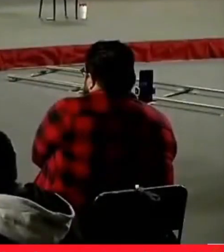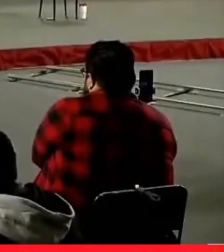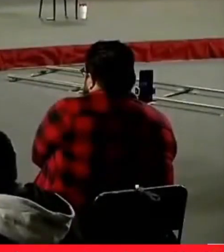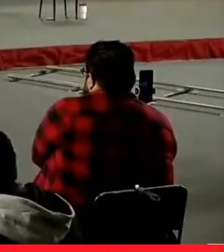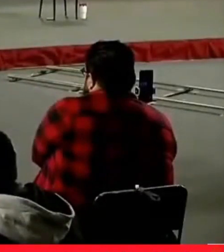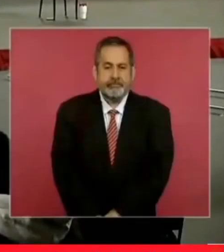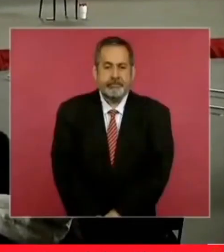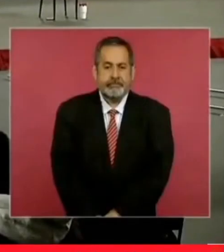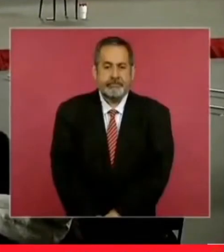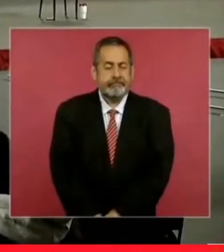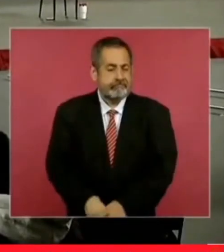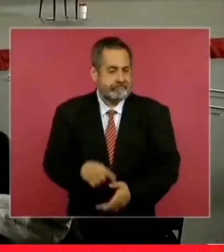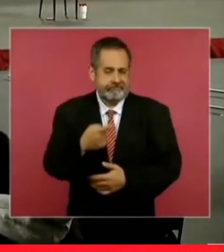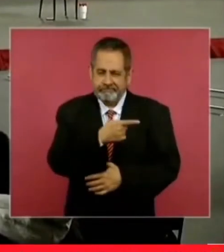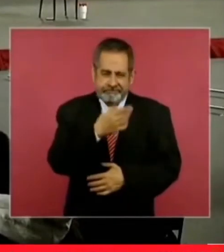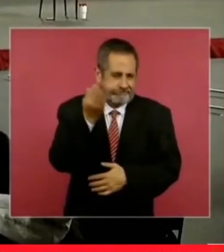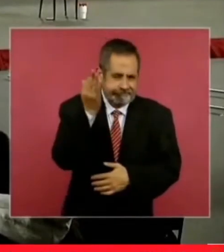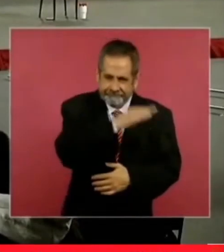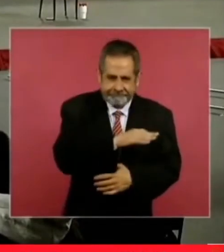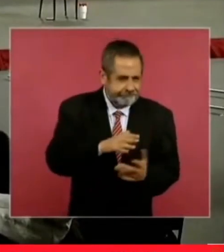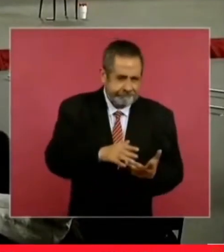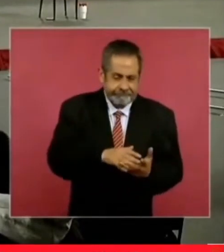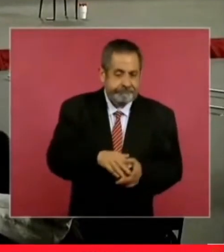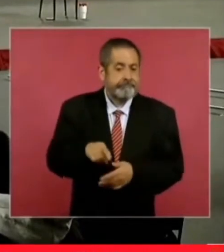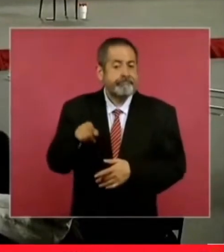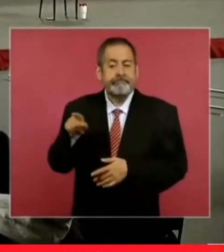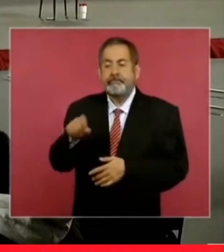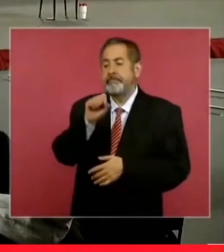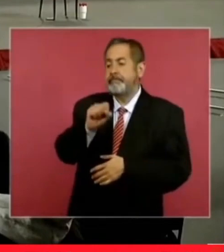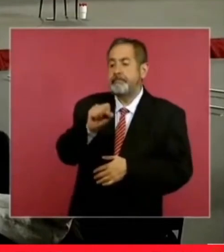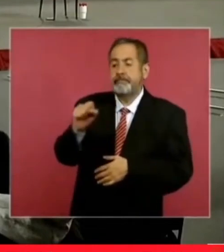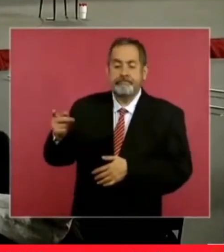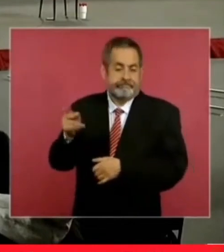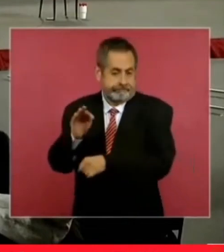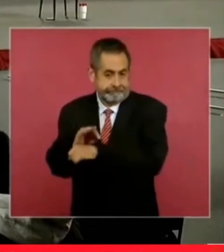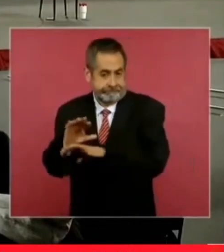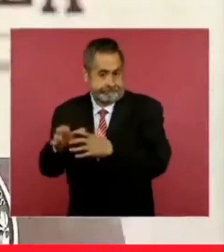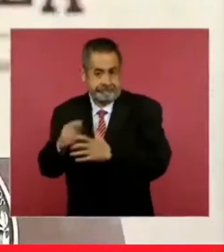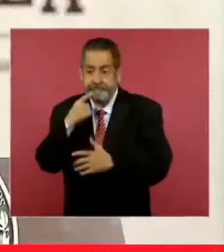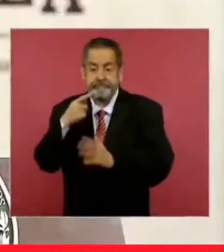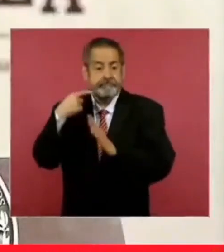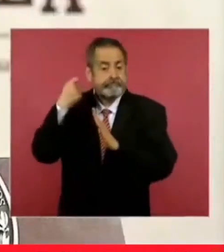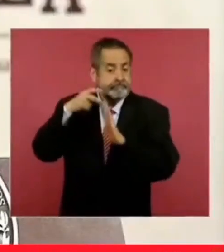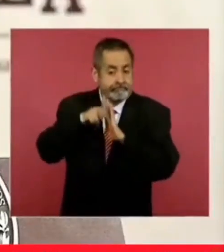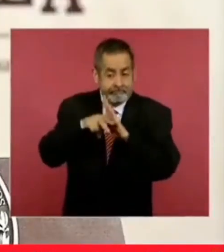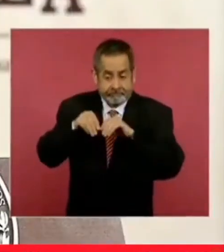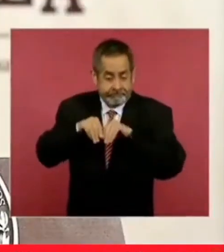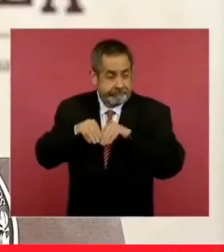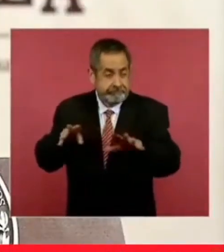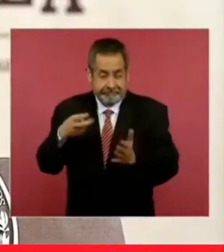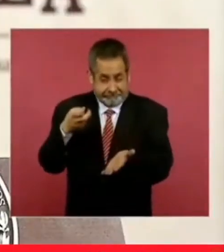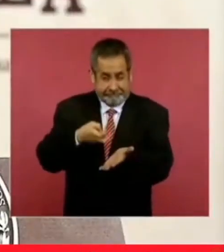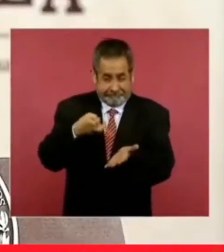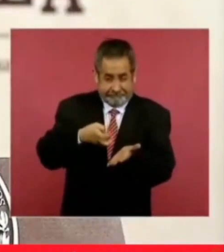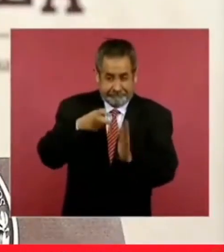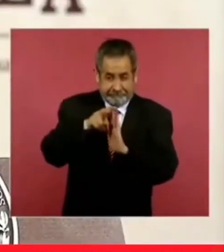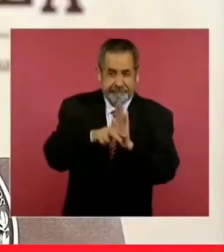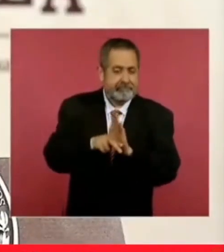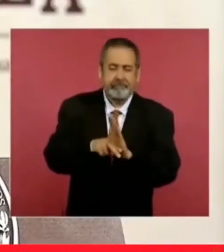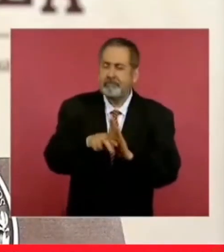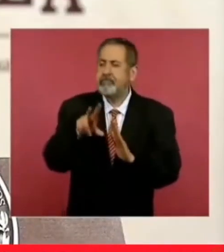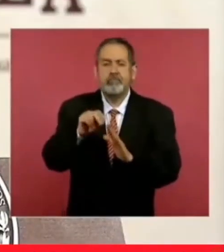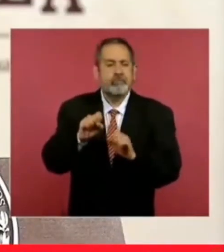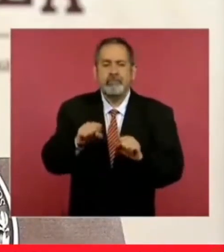falso al respecto la Secretaría de Seguridad y protección ciudadana informó que el video que circula en redes sociales no corresponde